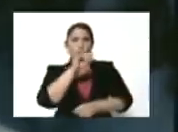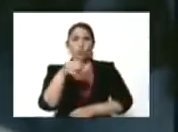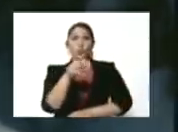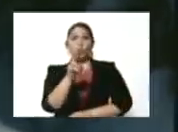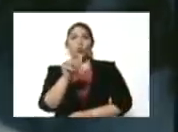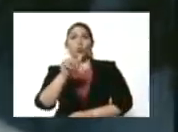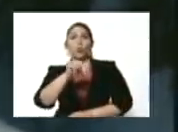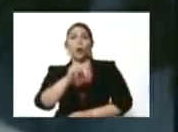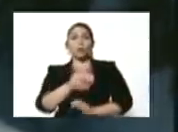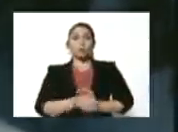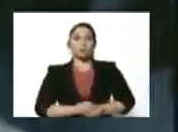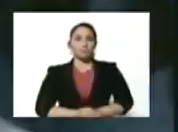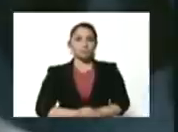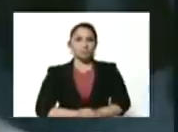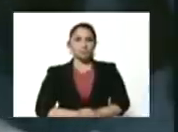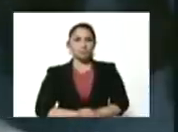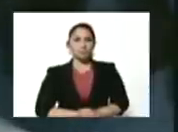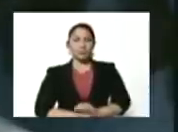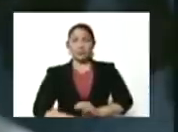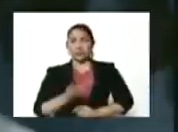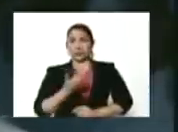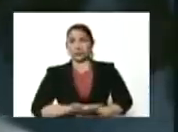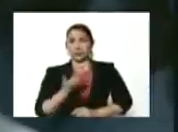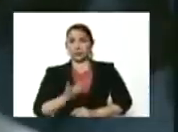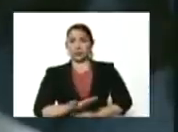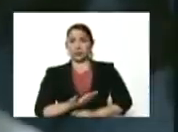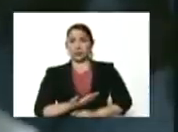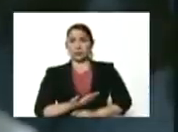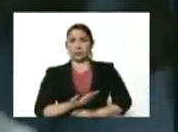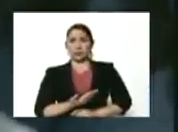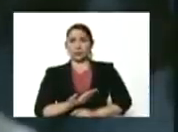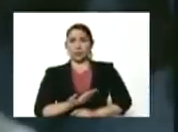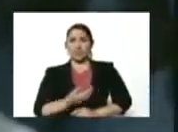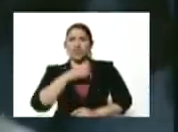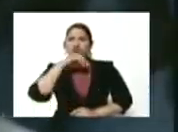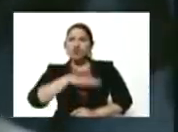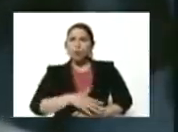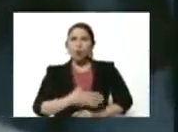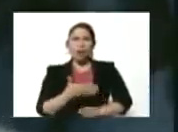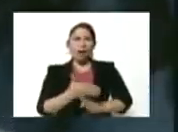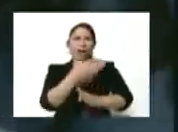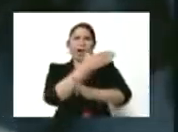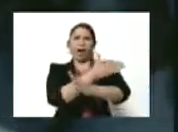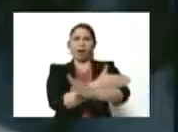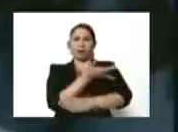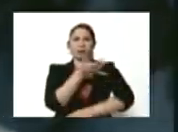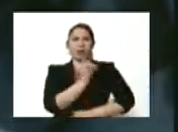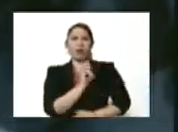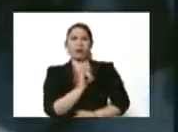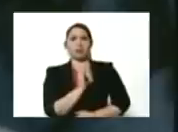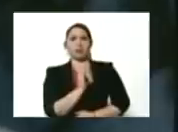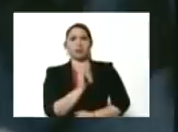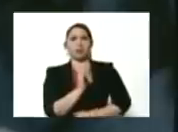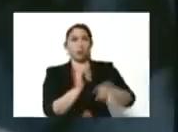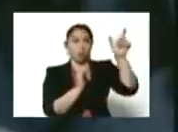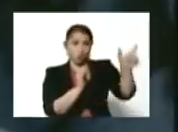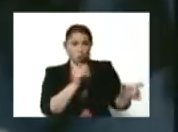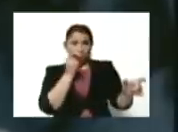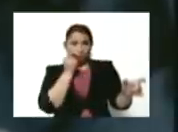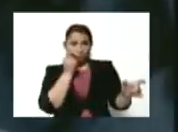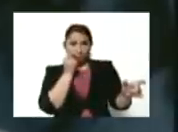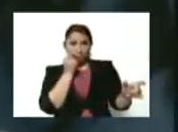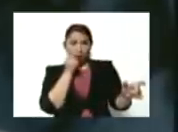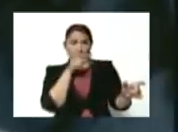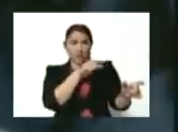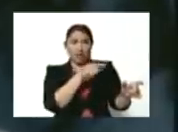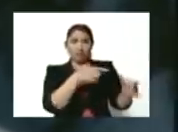Gutiérrez Aranguren, que es importante los antecedentes que este señor tiene, y es que él estuvo en la cárcel